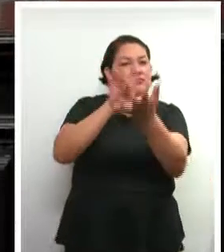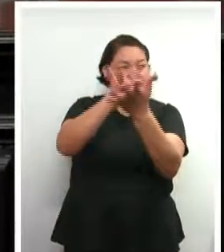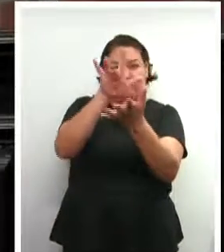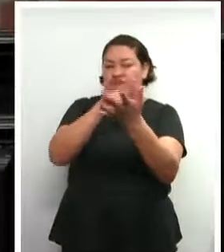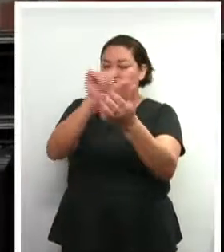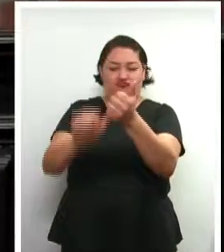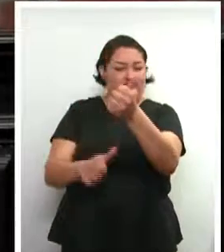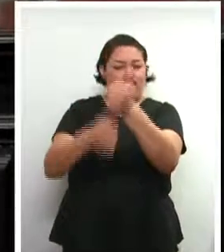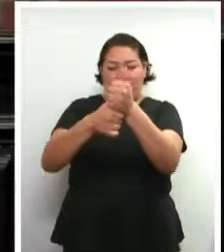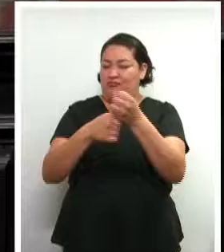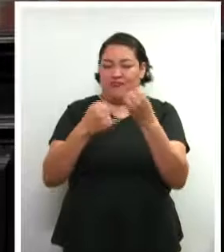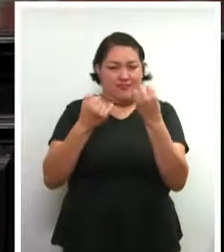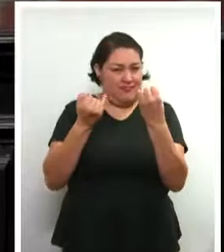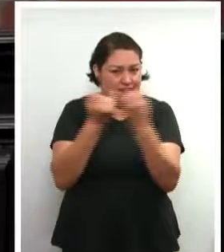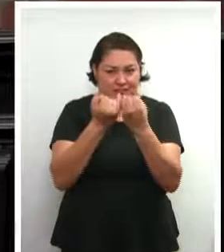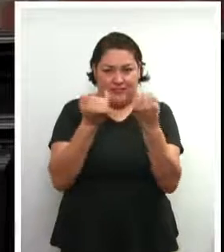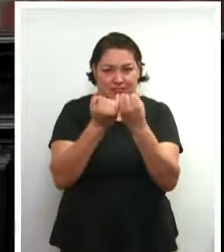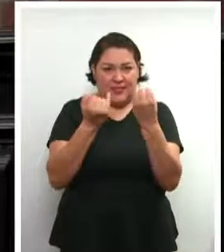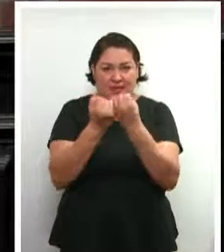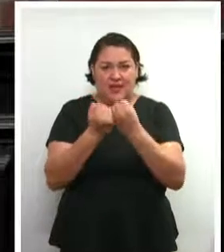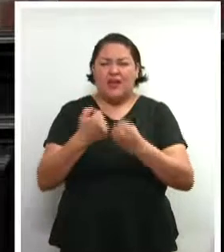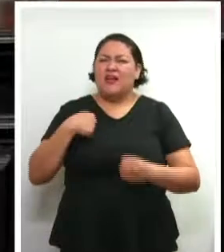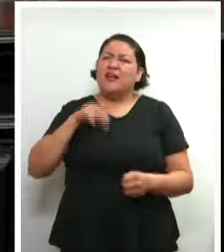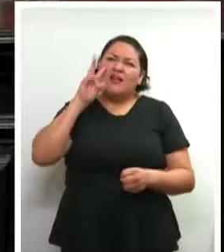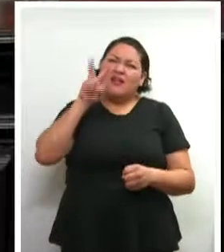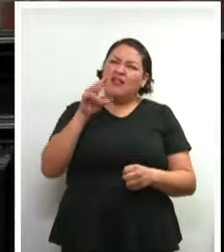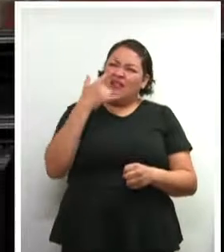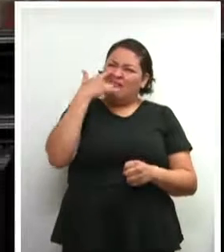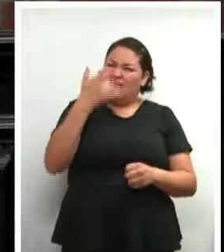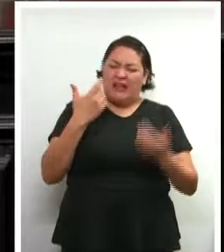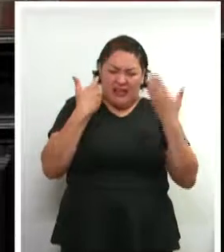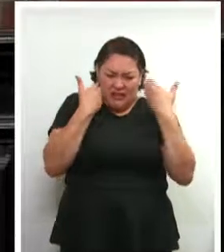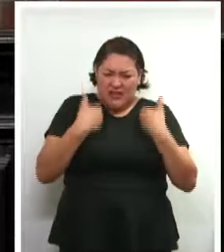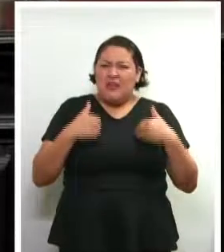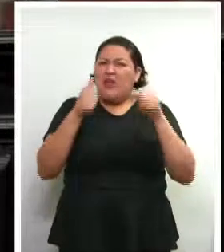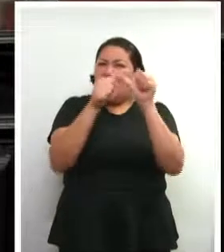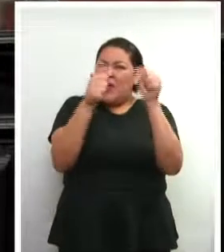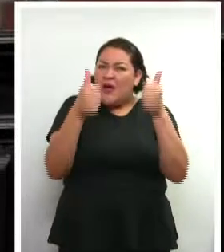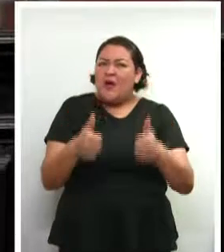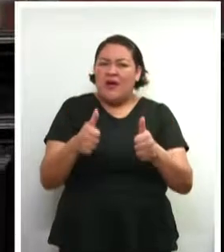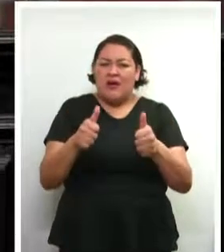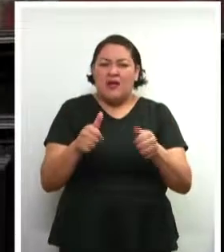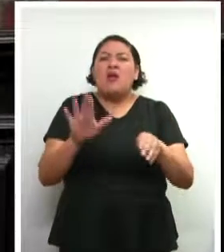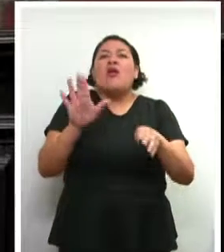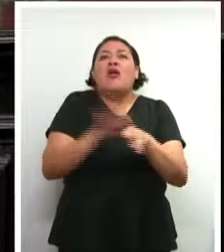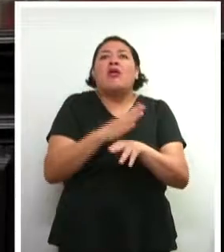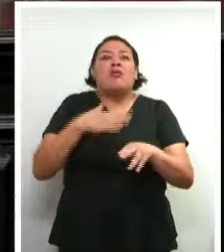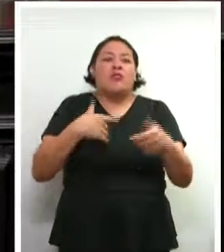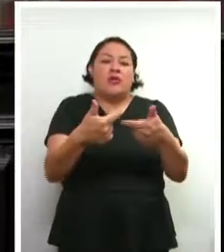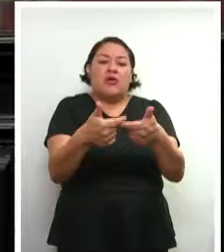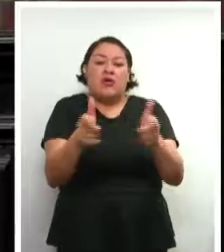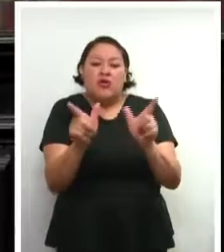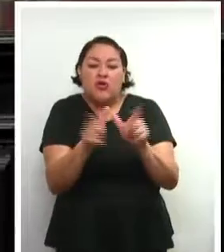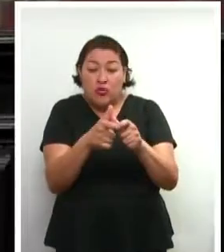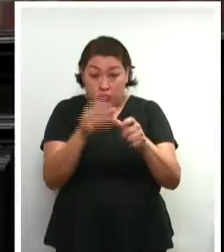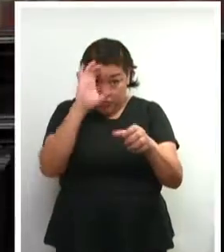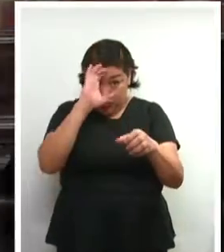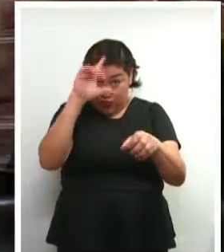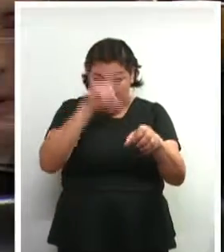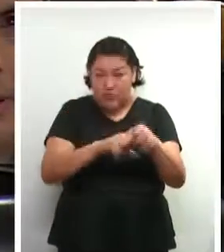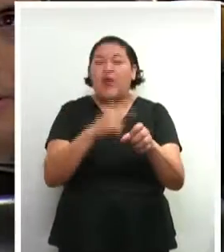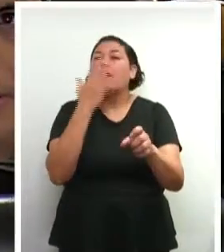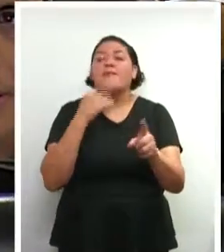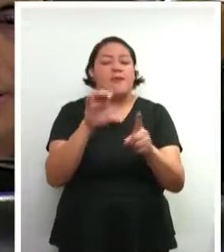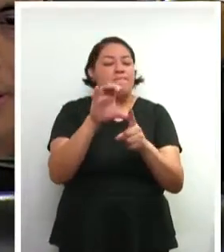incluyendo nuestro extrañamiento como artistas porque no exista la Comisión de Cultura independiente de las demás en